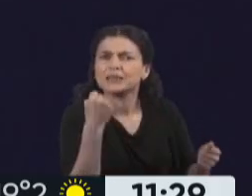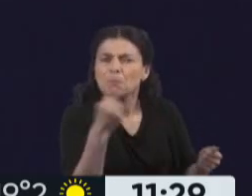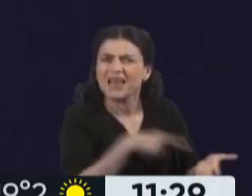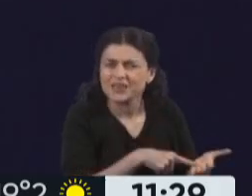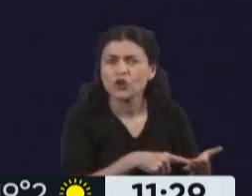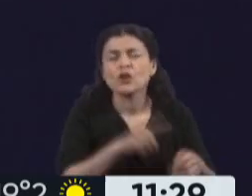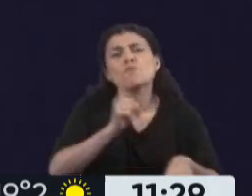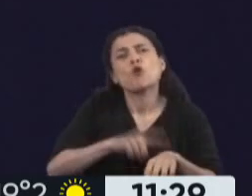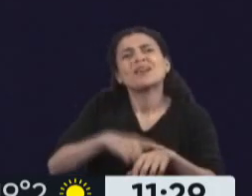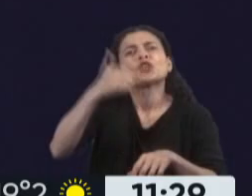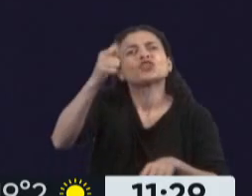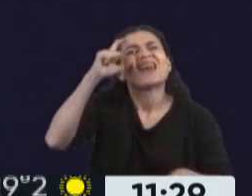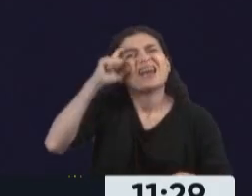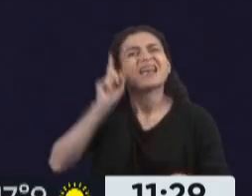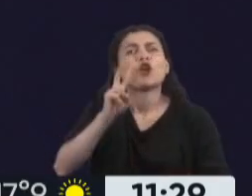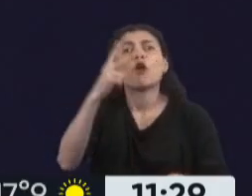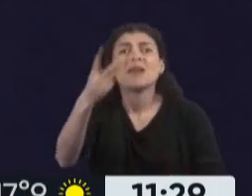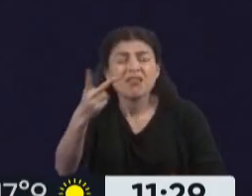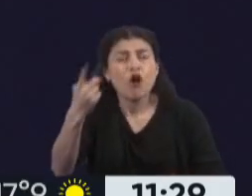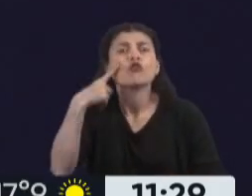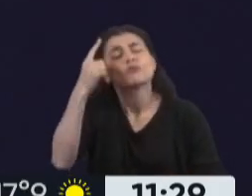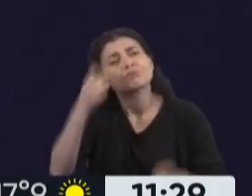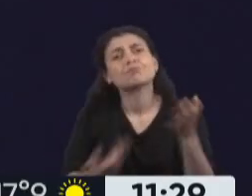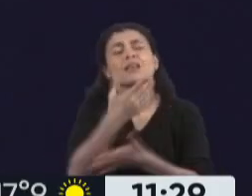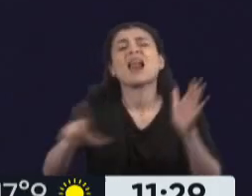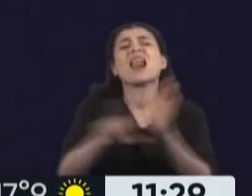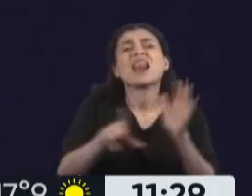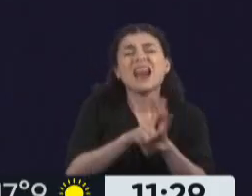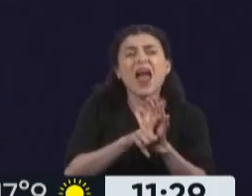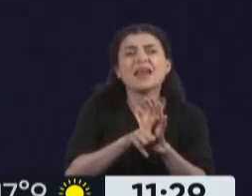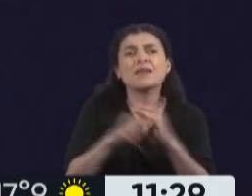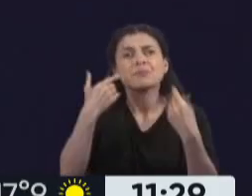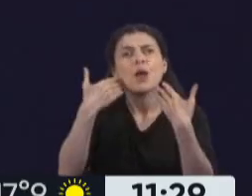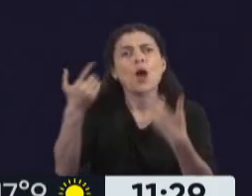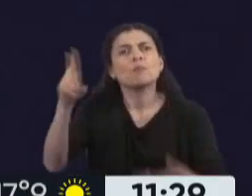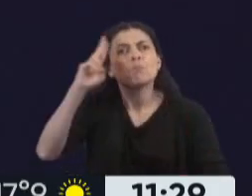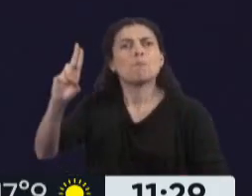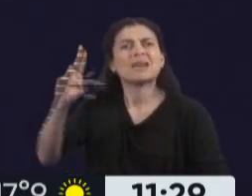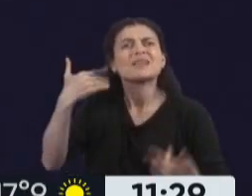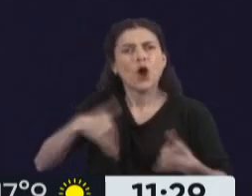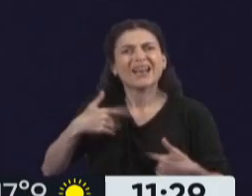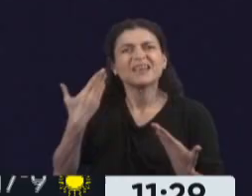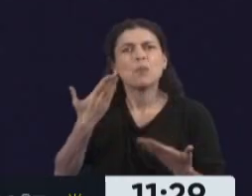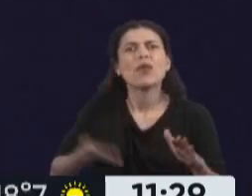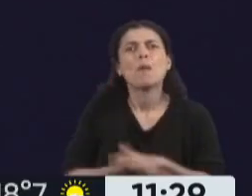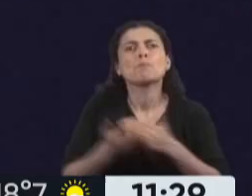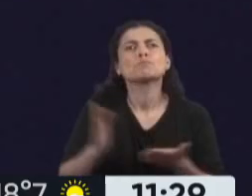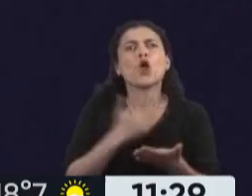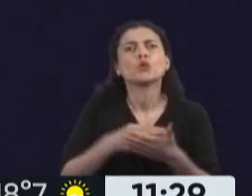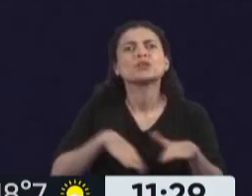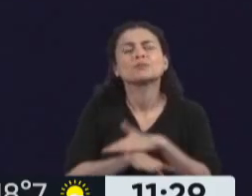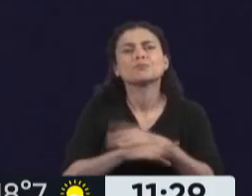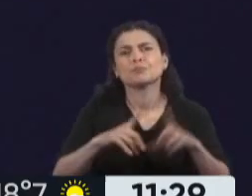la ley de convertibilidad, que básicamente le da acceso a la política de emitir billetes, lo que ocurre ahí es que lo que ha generado es inflación y con